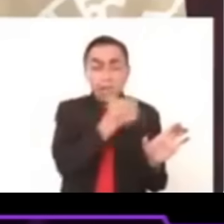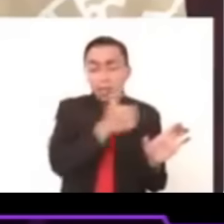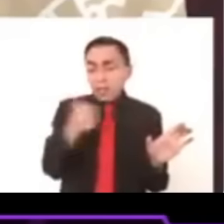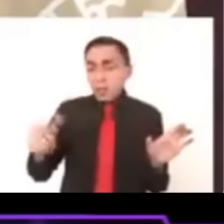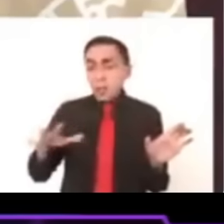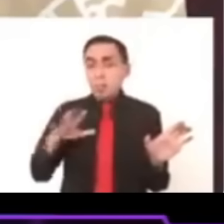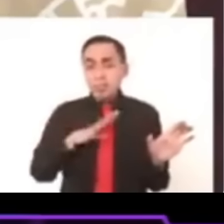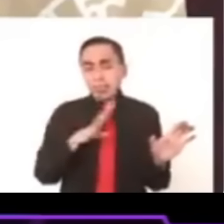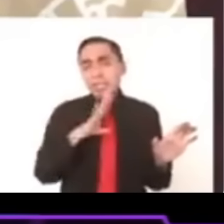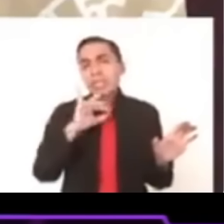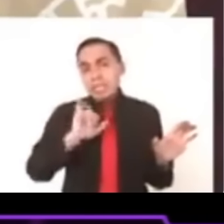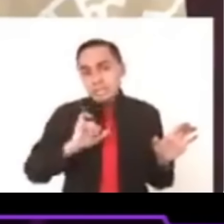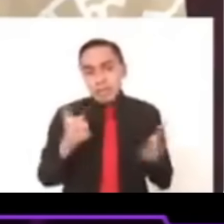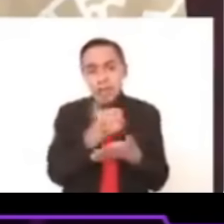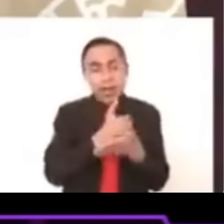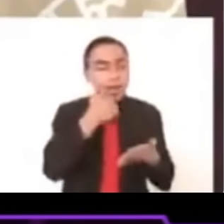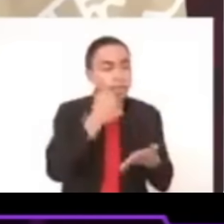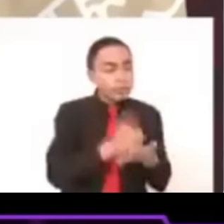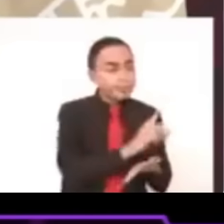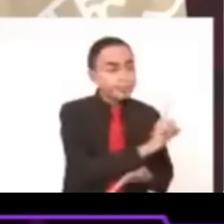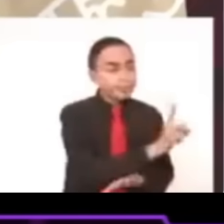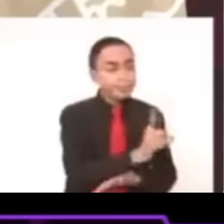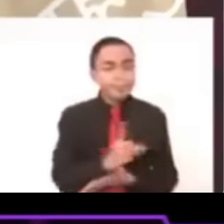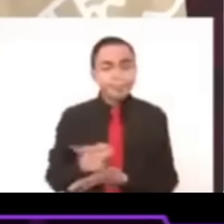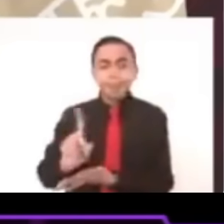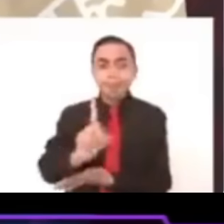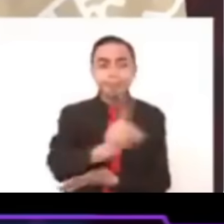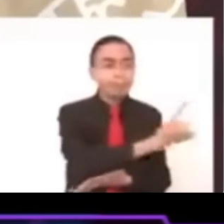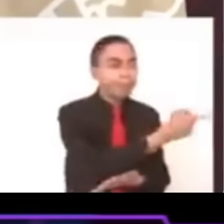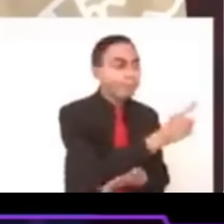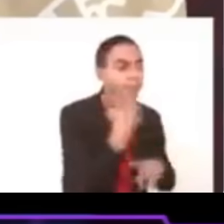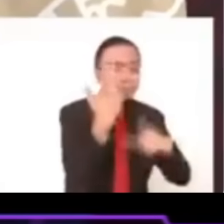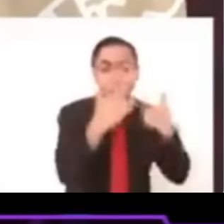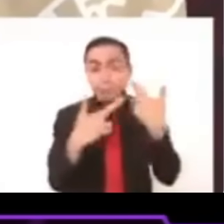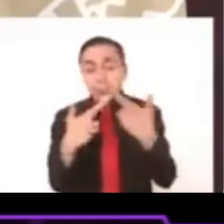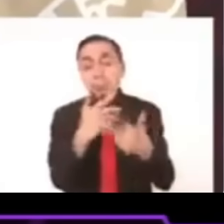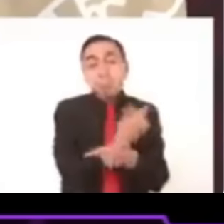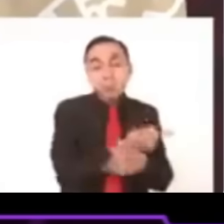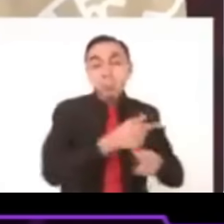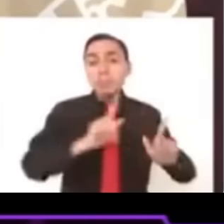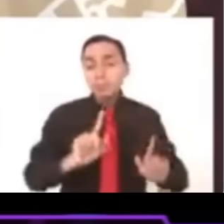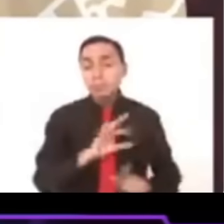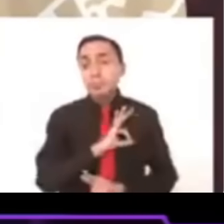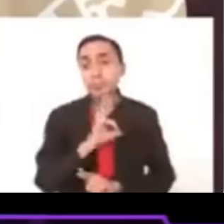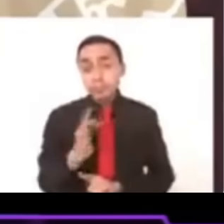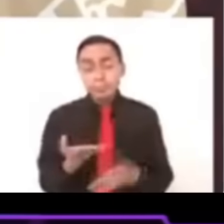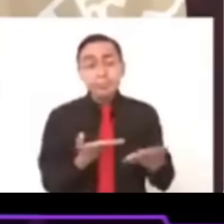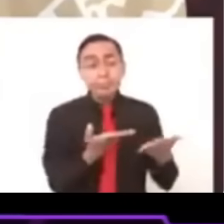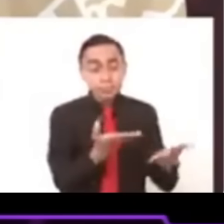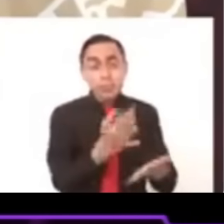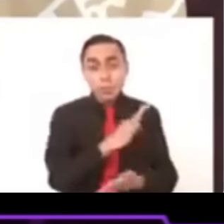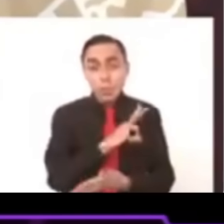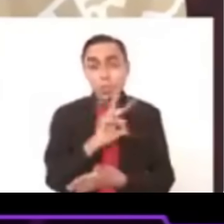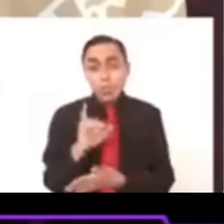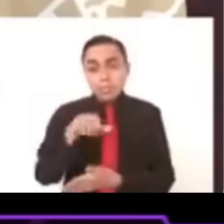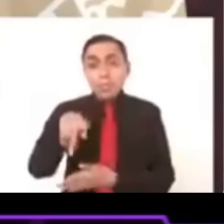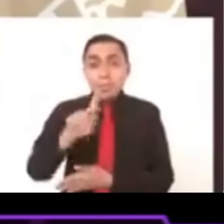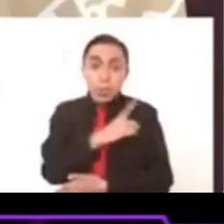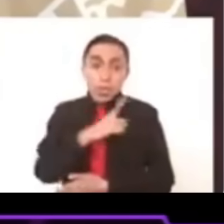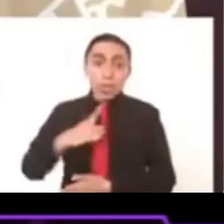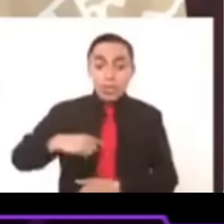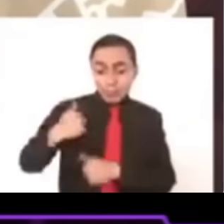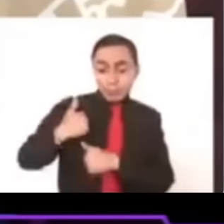andan recorriendo la ciudad con plena libertad. Entonces se puede recorrer la ciudad, hay que coordinarse con las